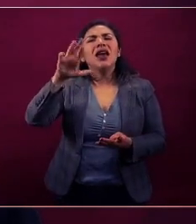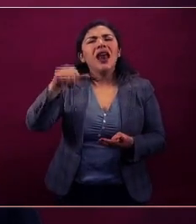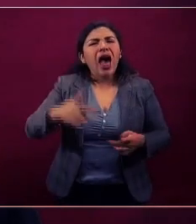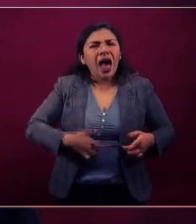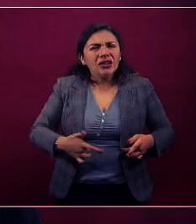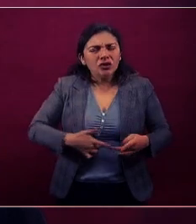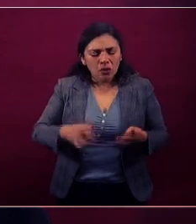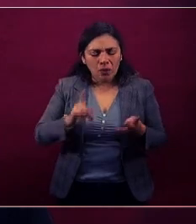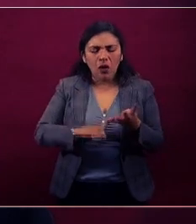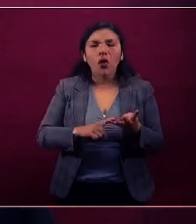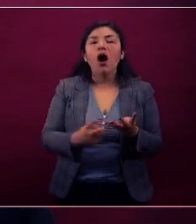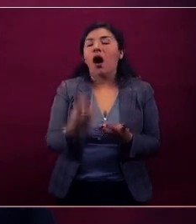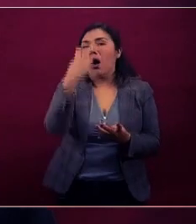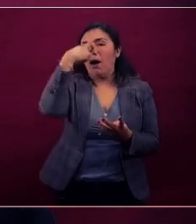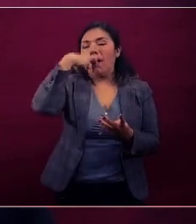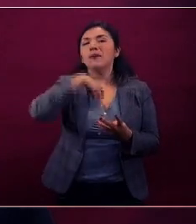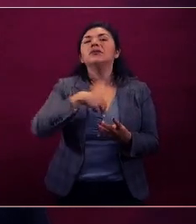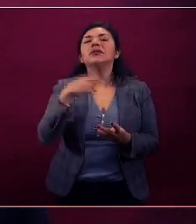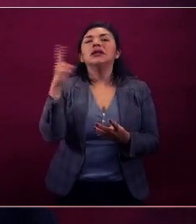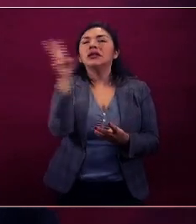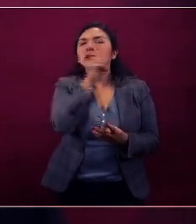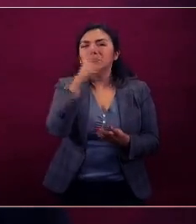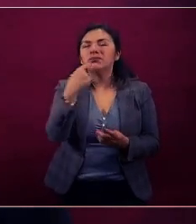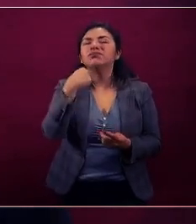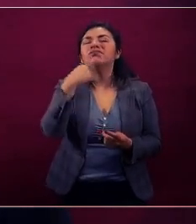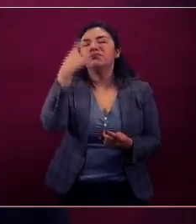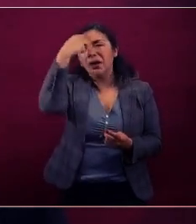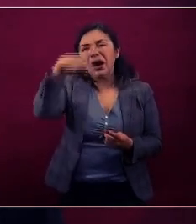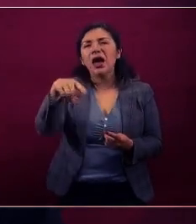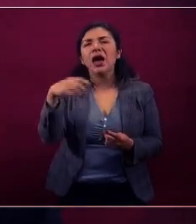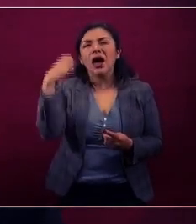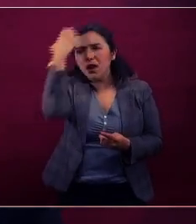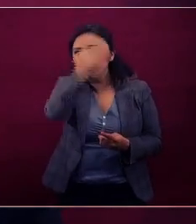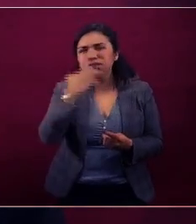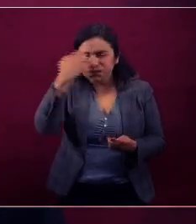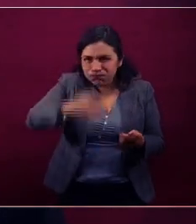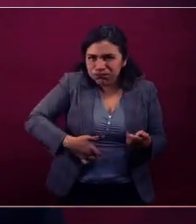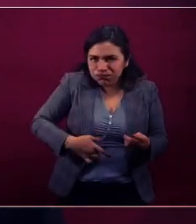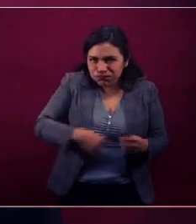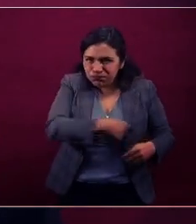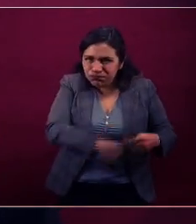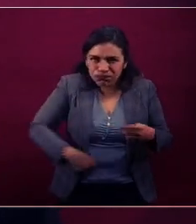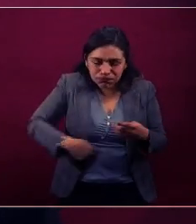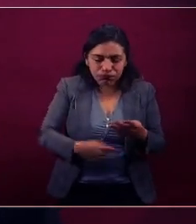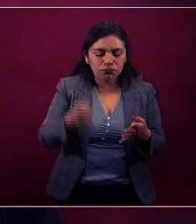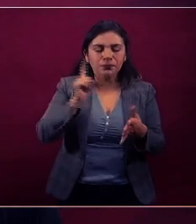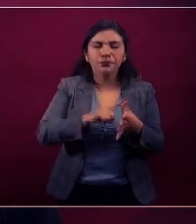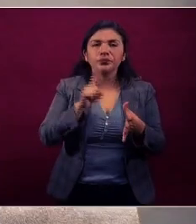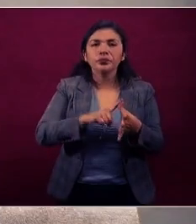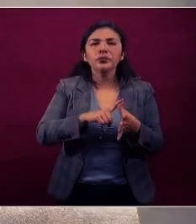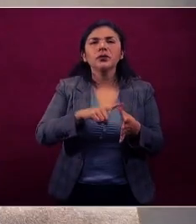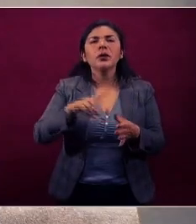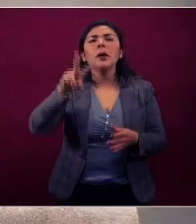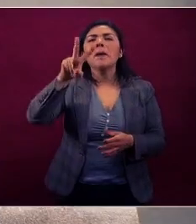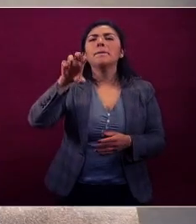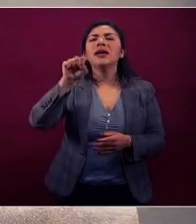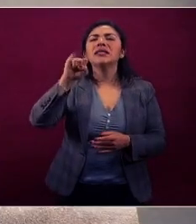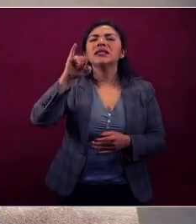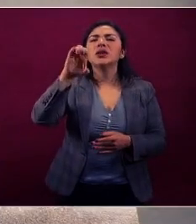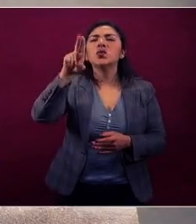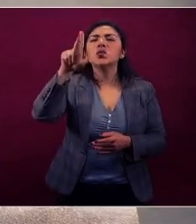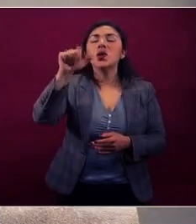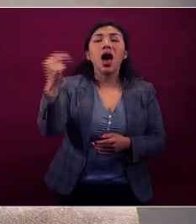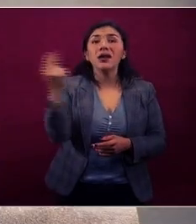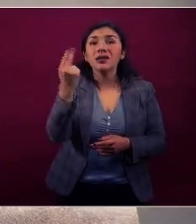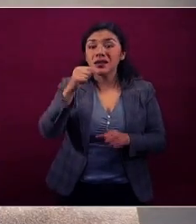endoscopía y la colecistectomía. Esto es el procedimiento de quitar la vesícula biliar cuando está hay